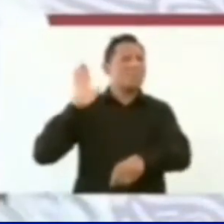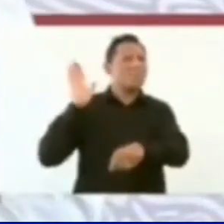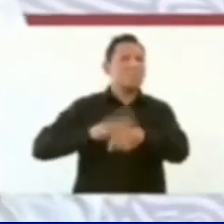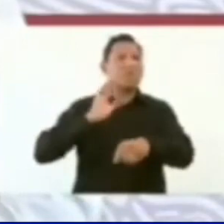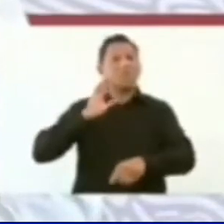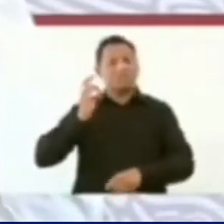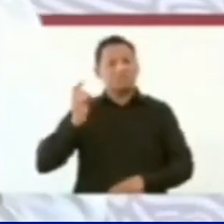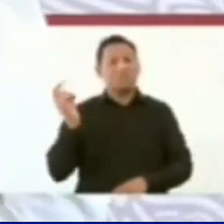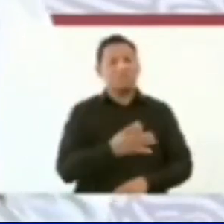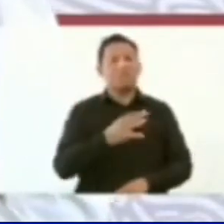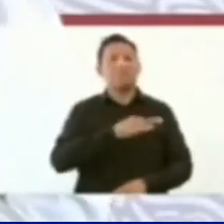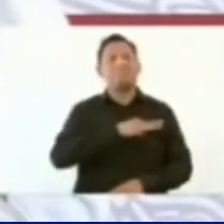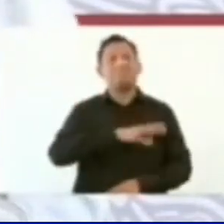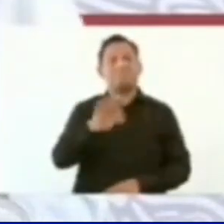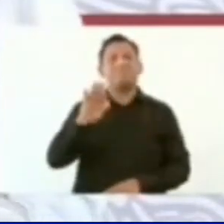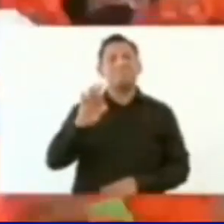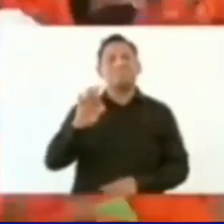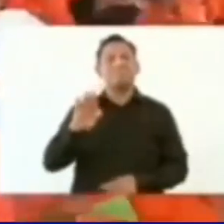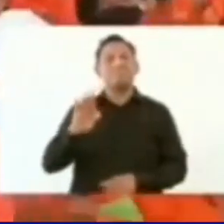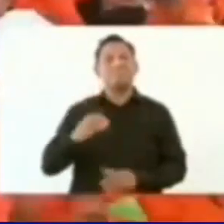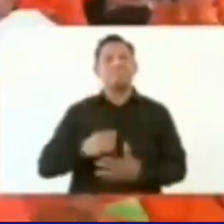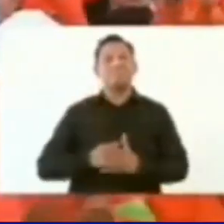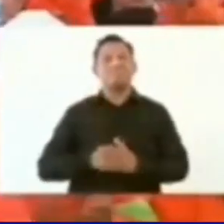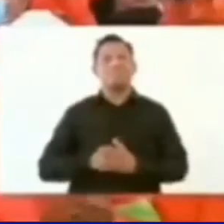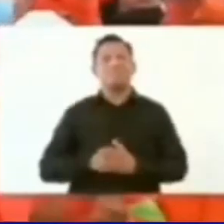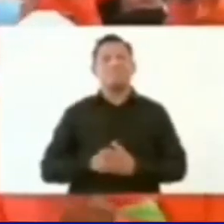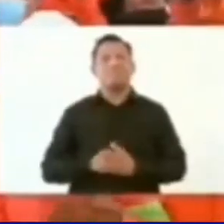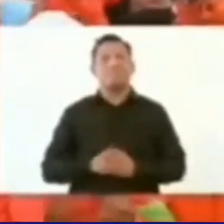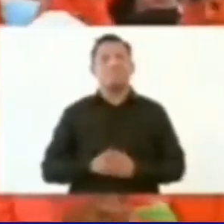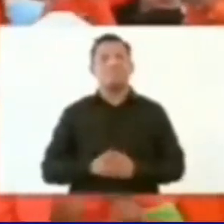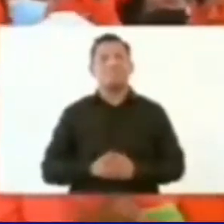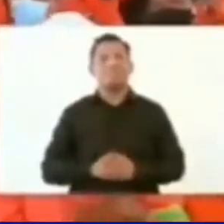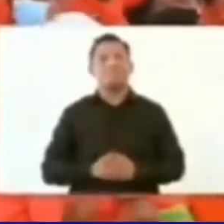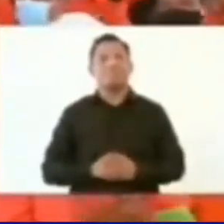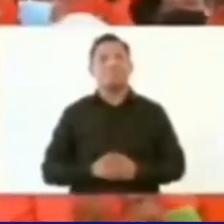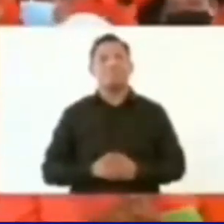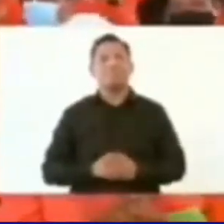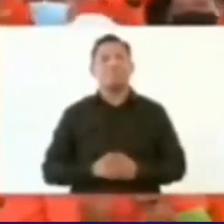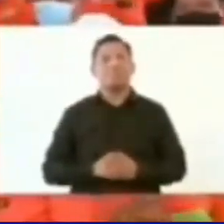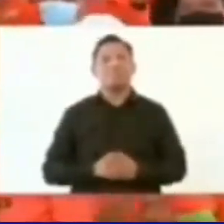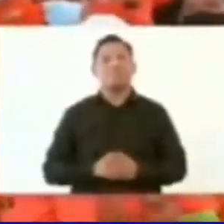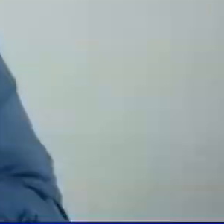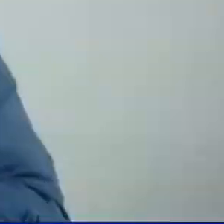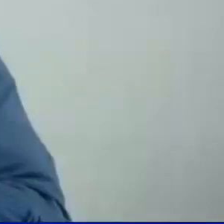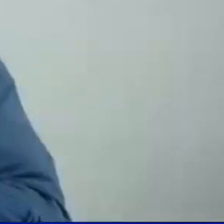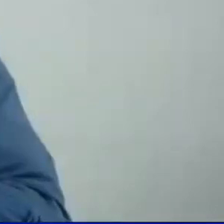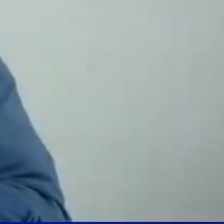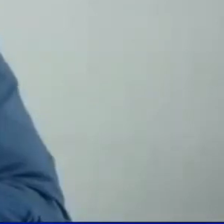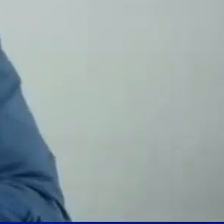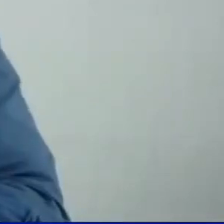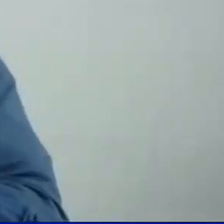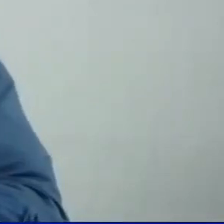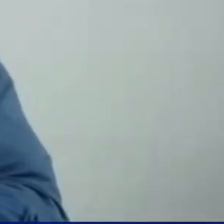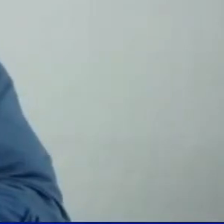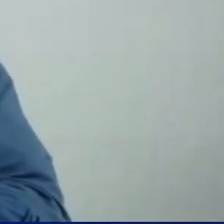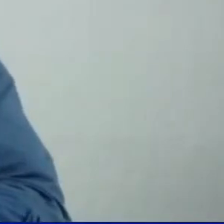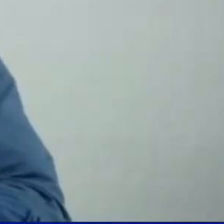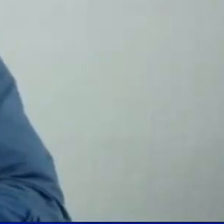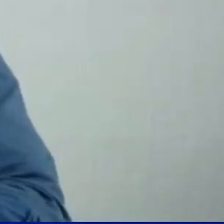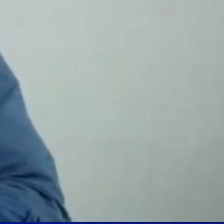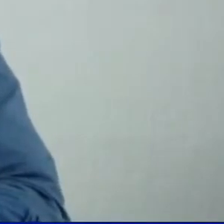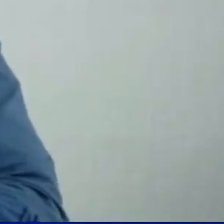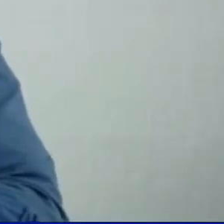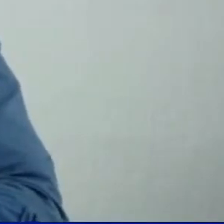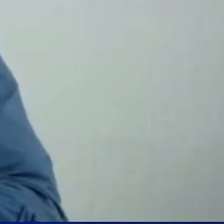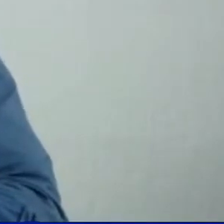personajes como Ricardo Salinas Pliego, le van a estar tocando la puerta para que pueda ser candidato. Claudio X